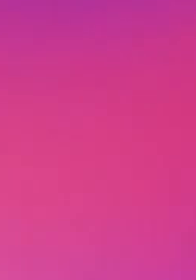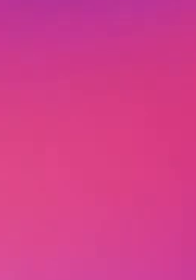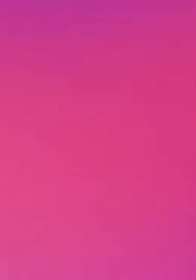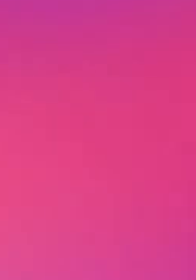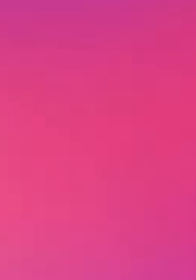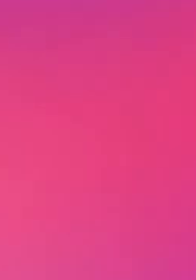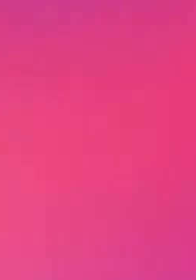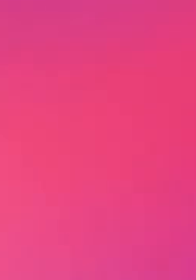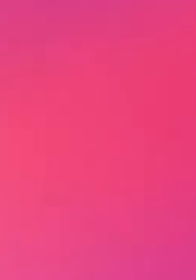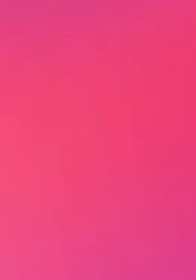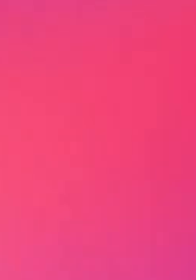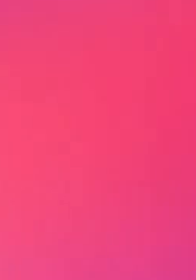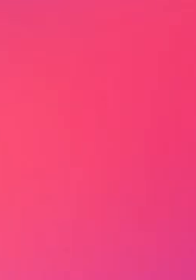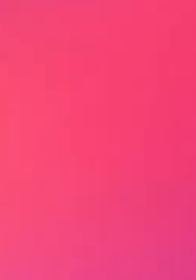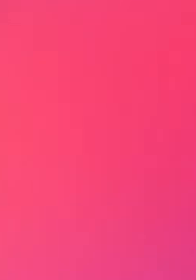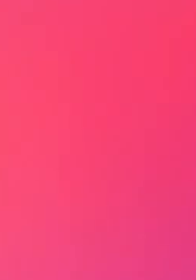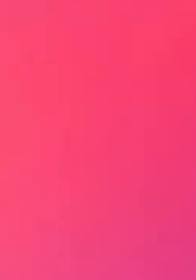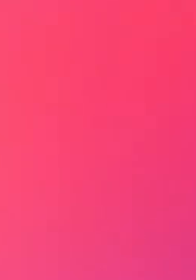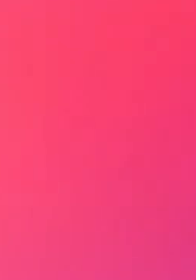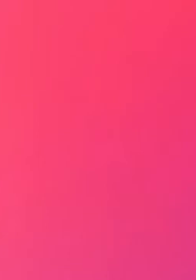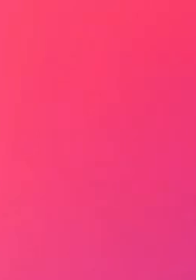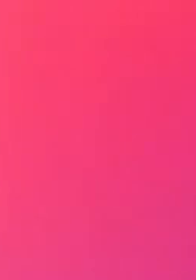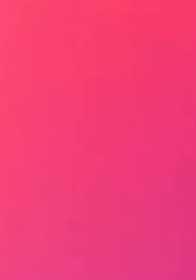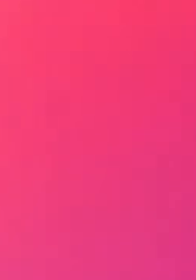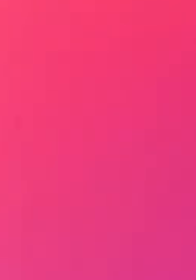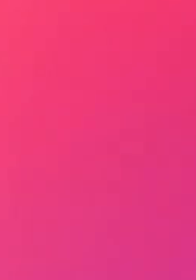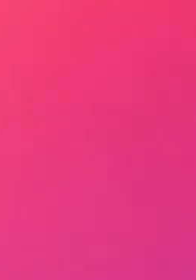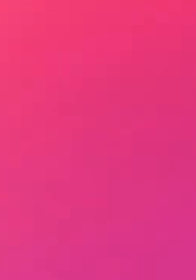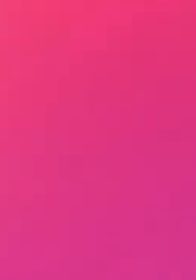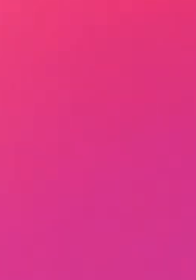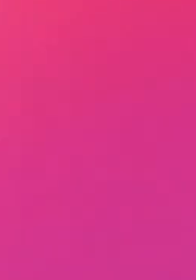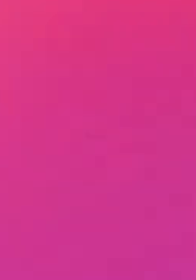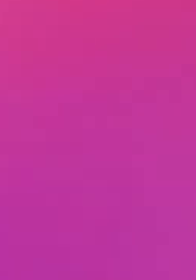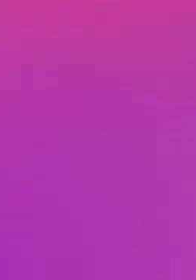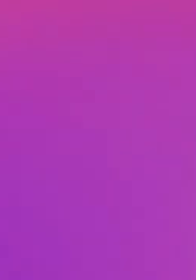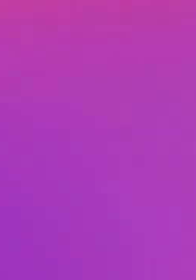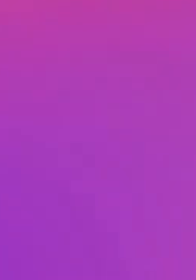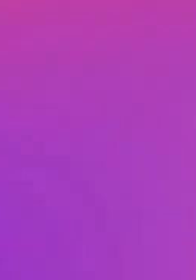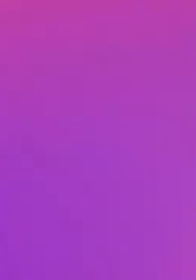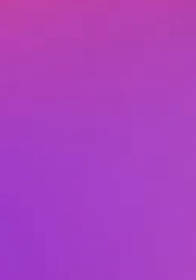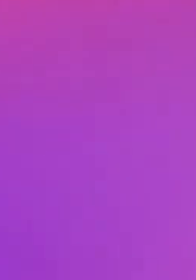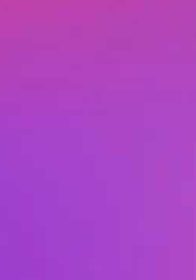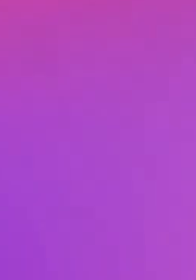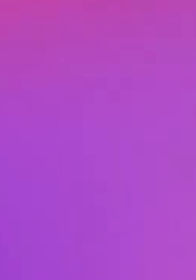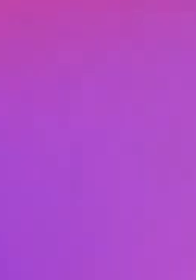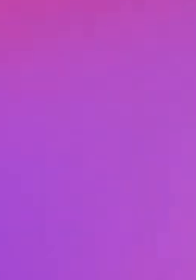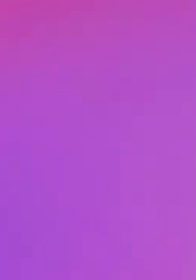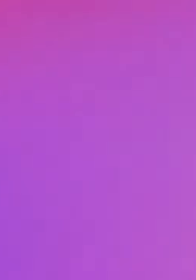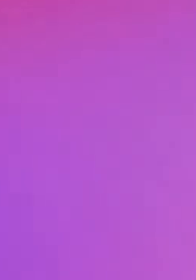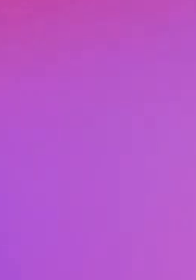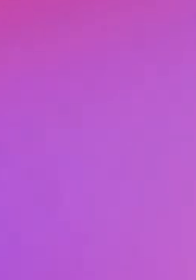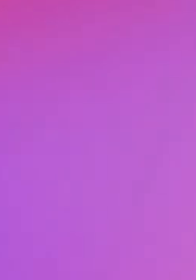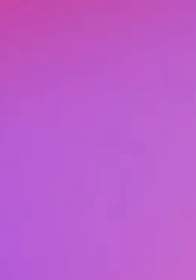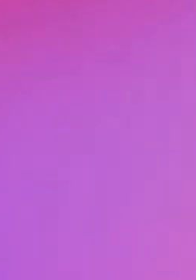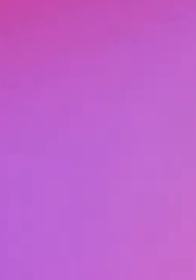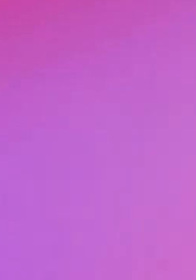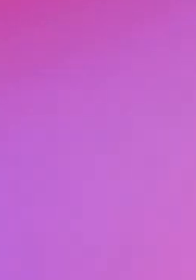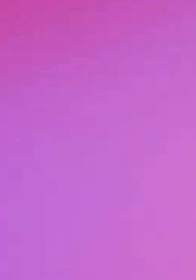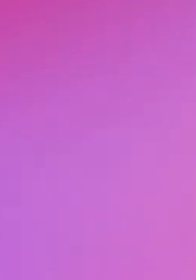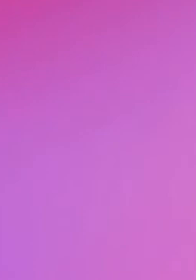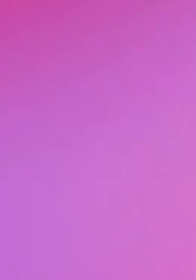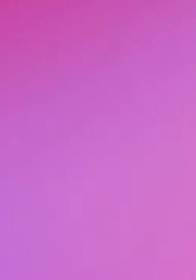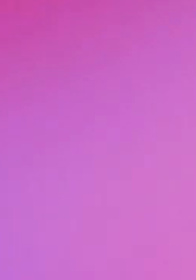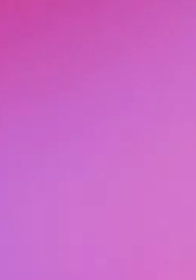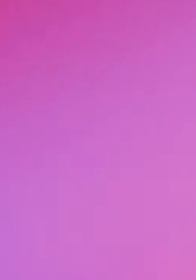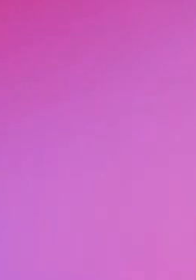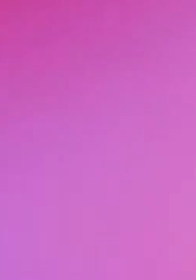es el 55 36 01 71 23. Si requieres consultar los